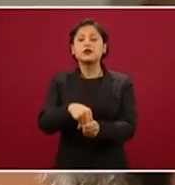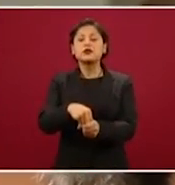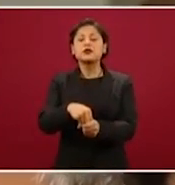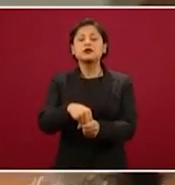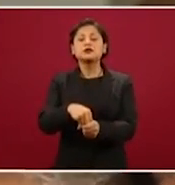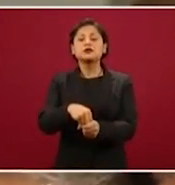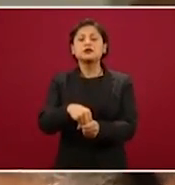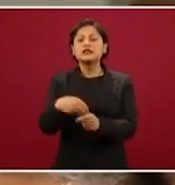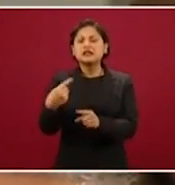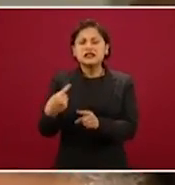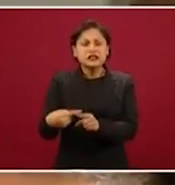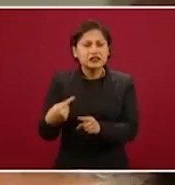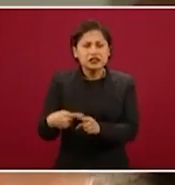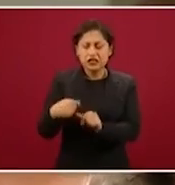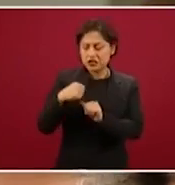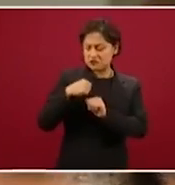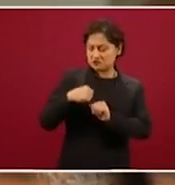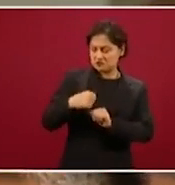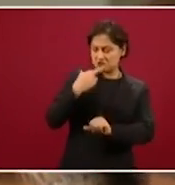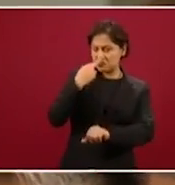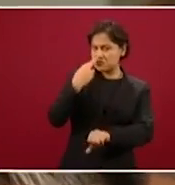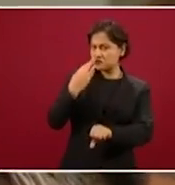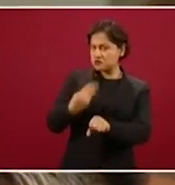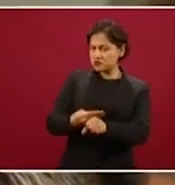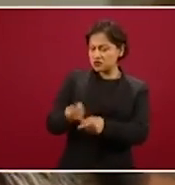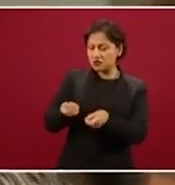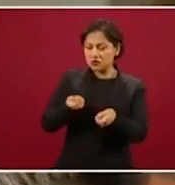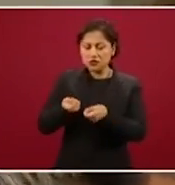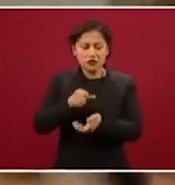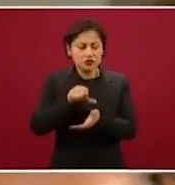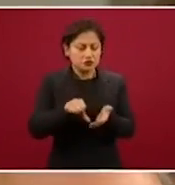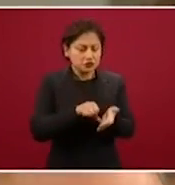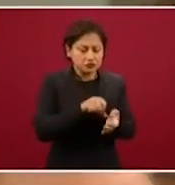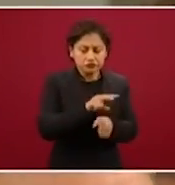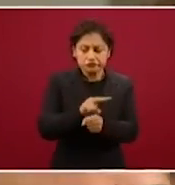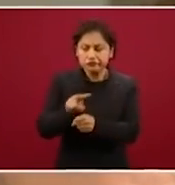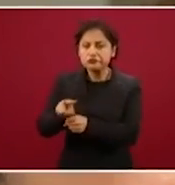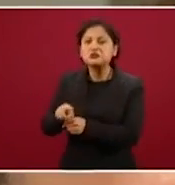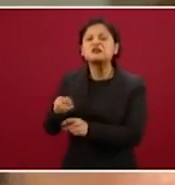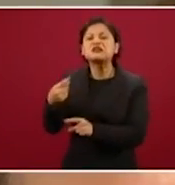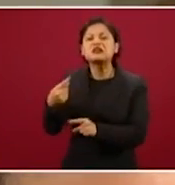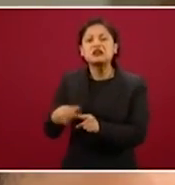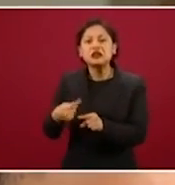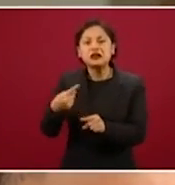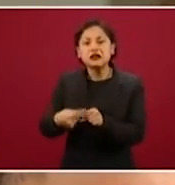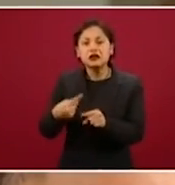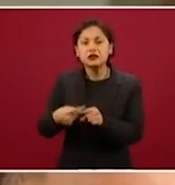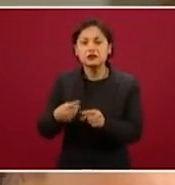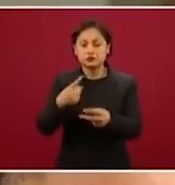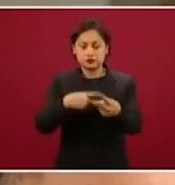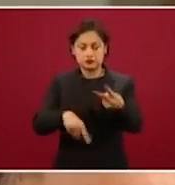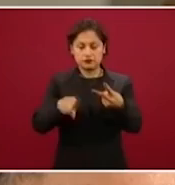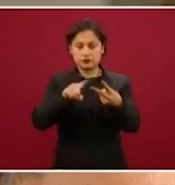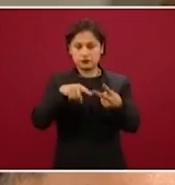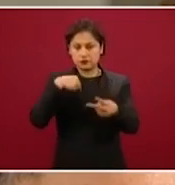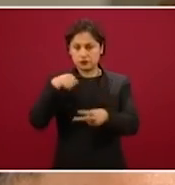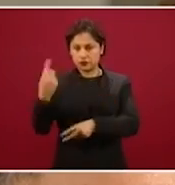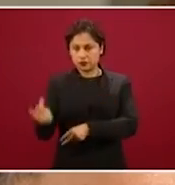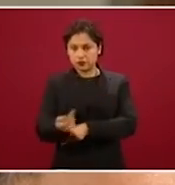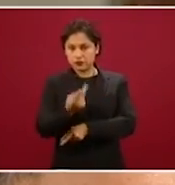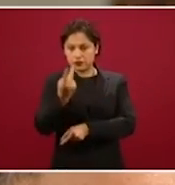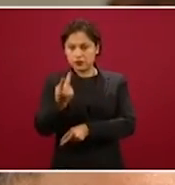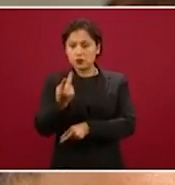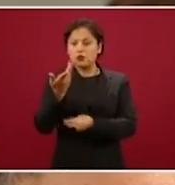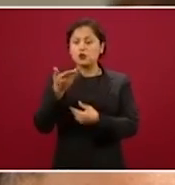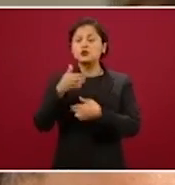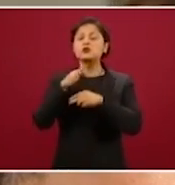podríamos decir, el que lleva el control de estos centros integradores? Si hay también capacitación por parte de